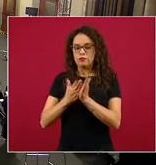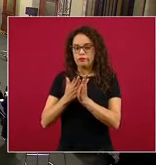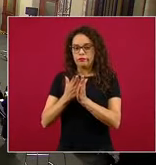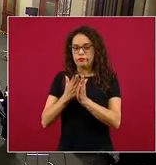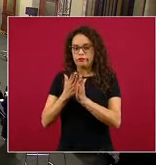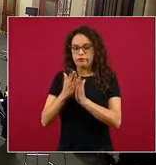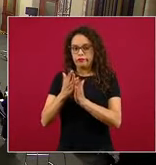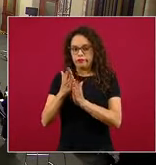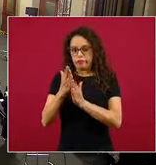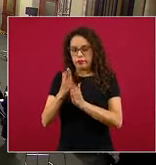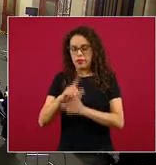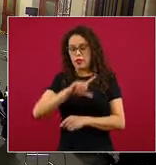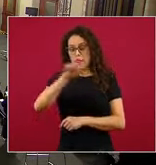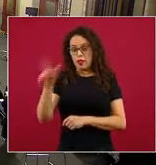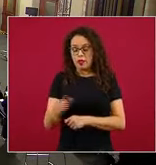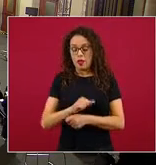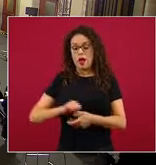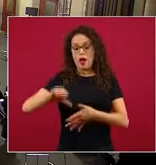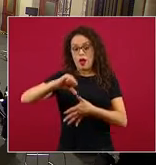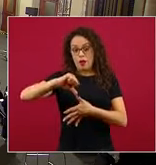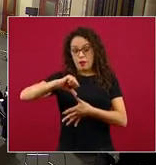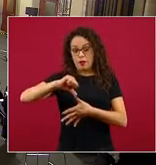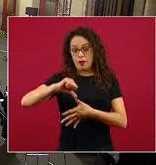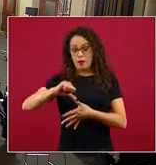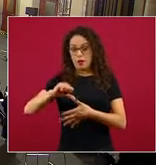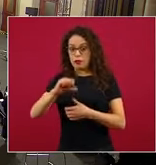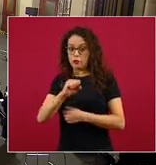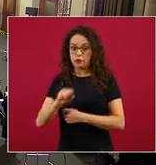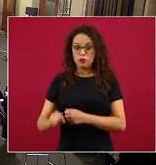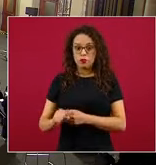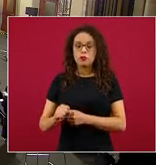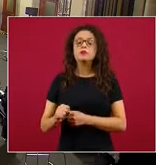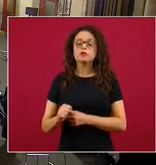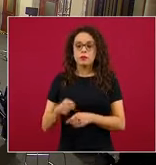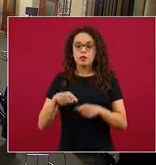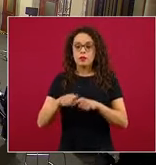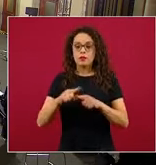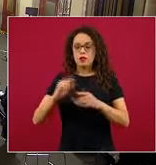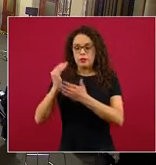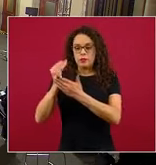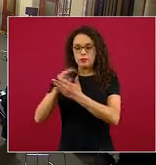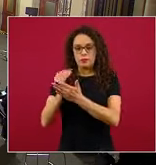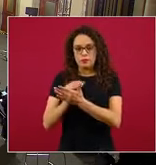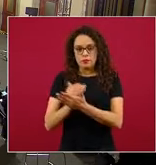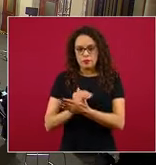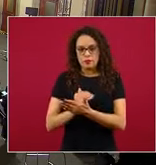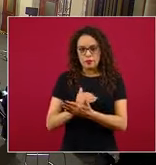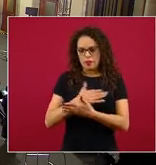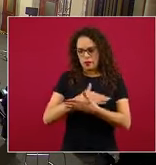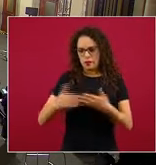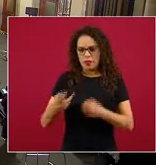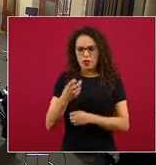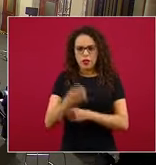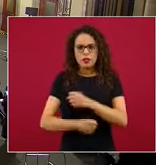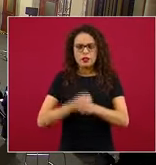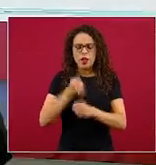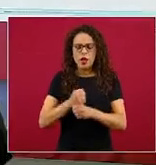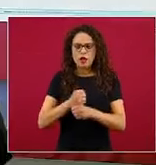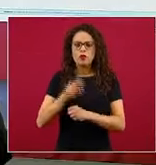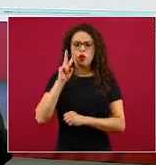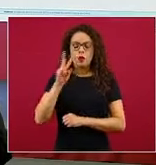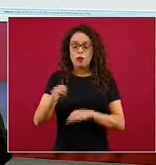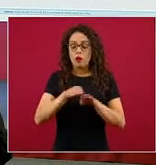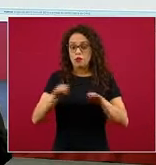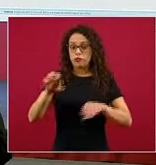presentación. América del Sur, decíamos, había tenido tendencia descendente desde mediados de año. Vemos una estabilización en